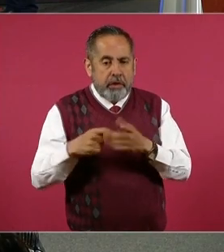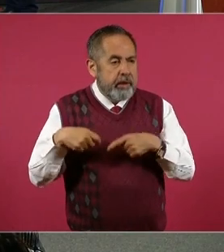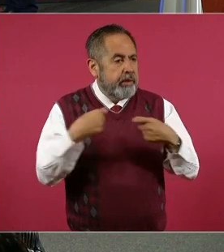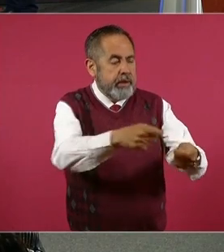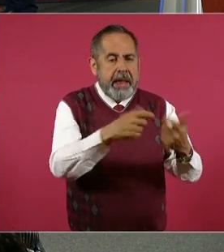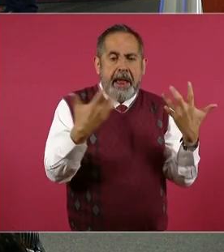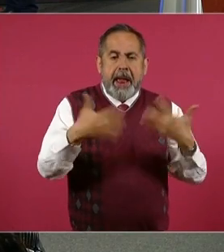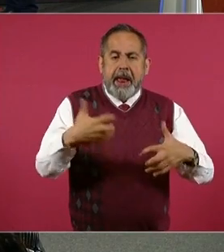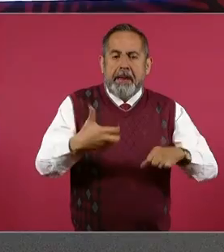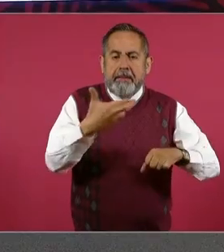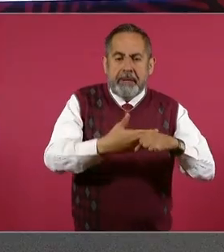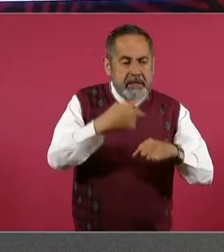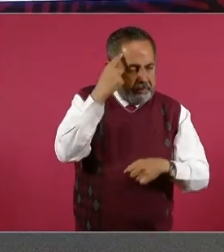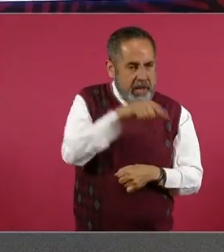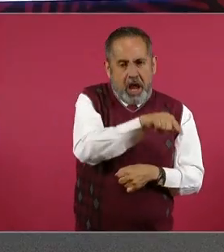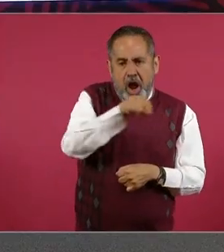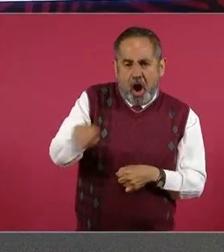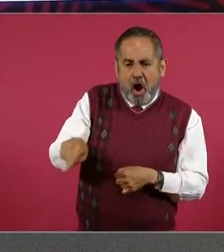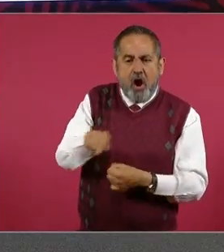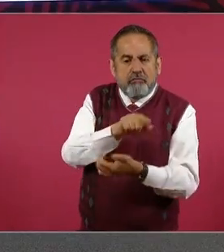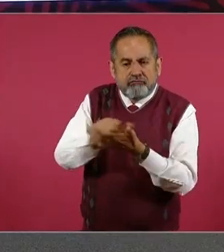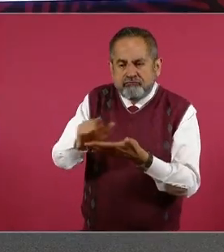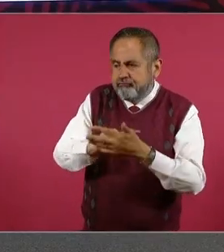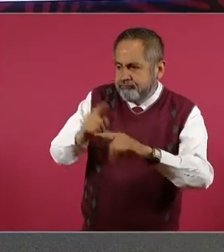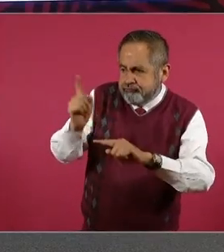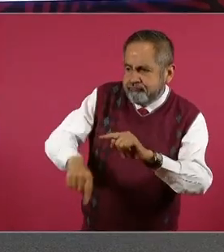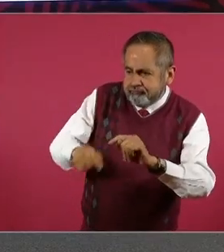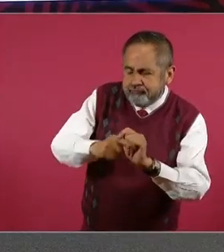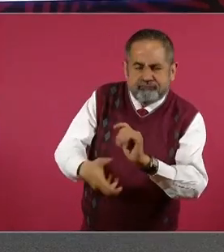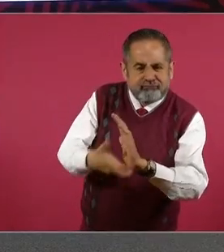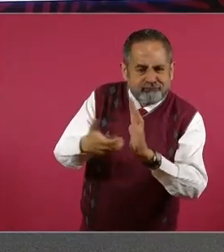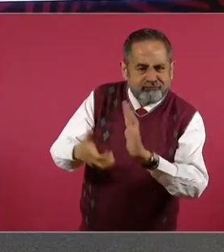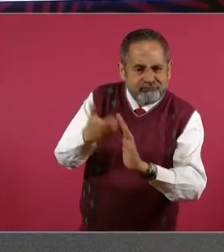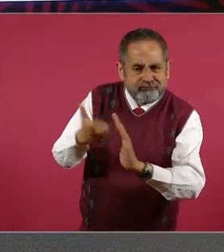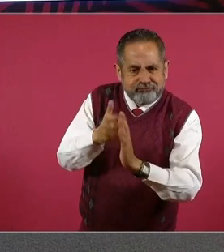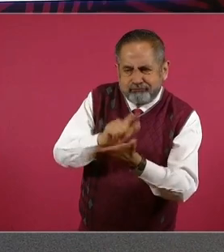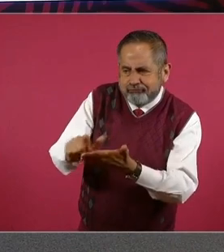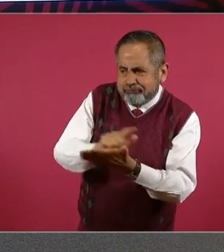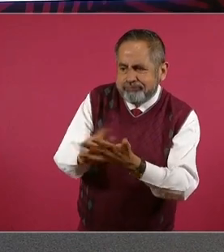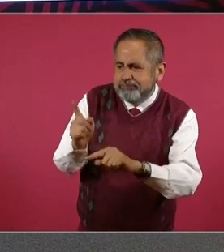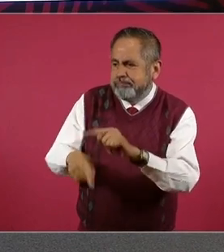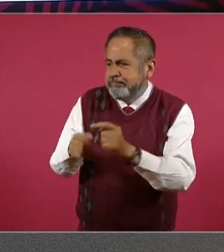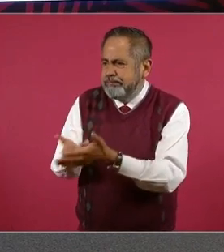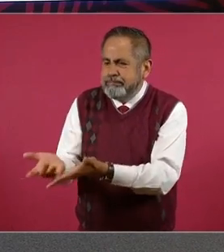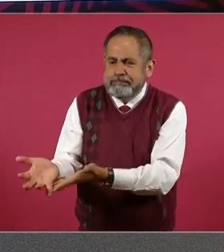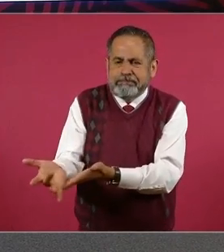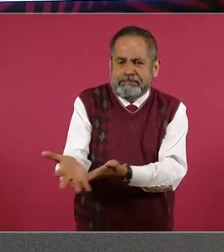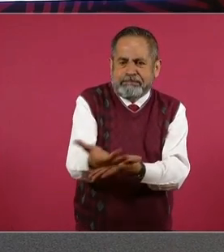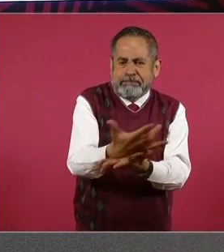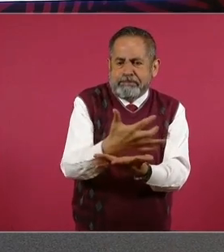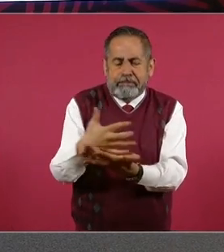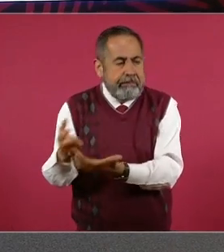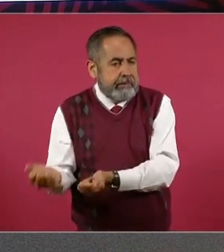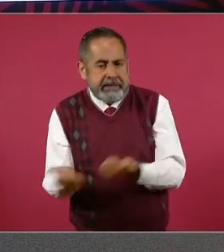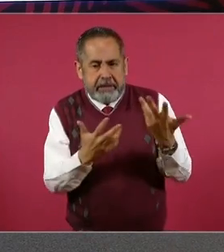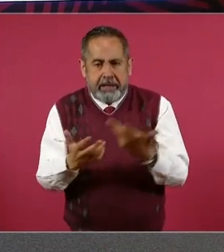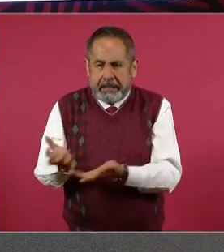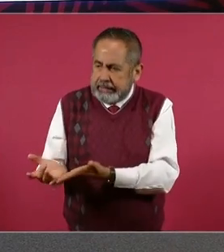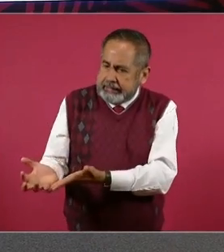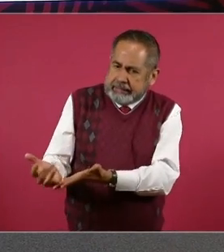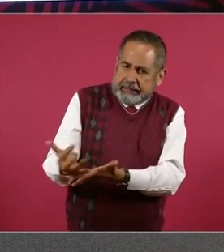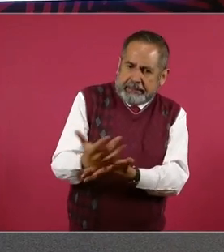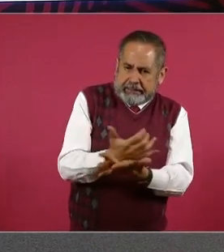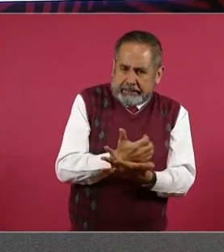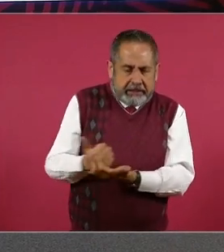de empresas para la adquisición de medios logísticos de recolección y traslado del sargazo, asimismo